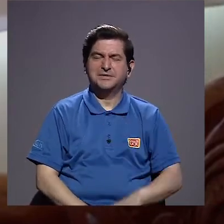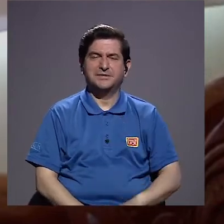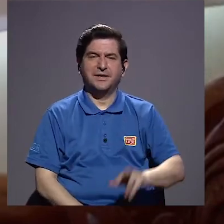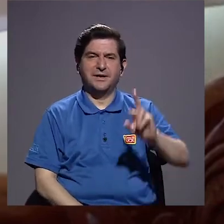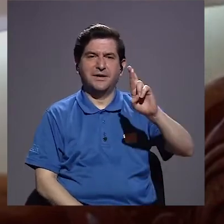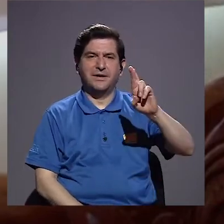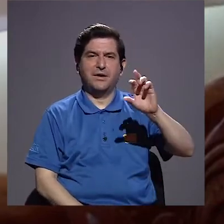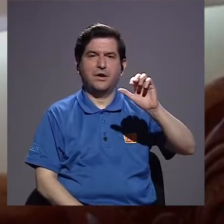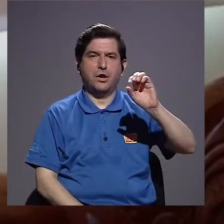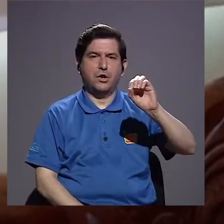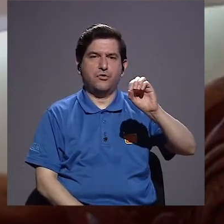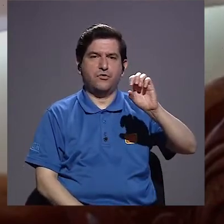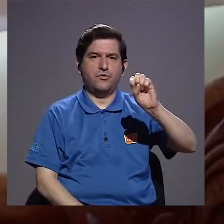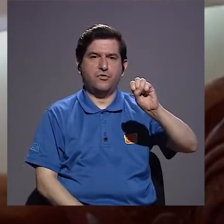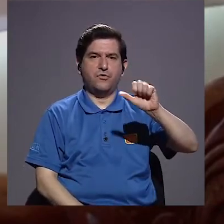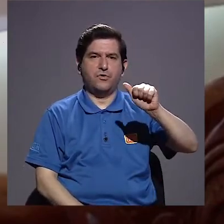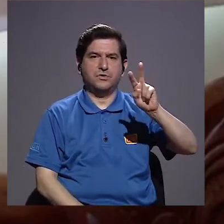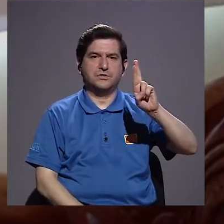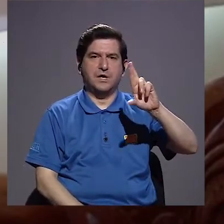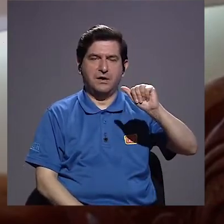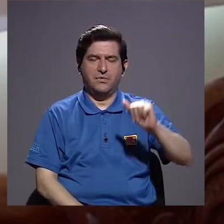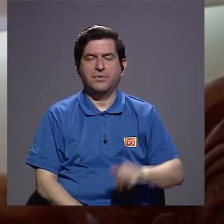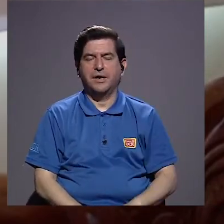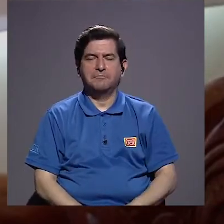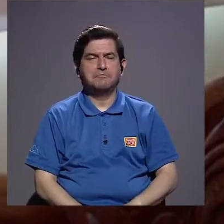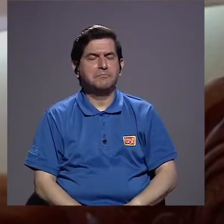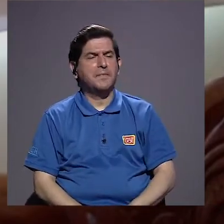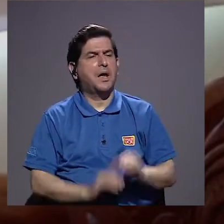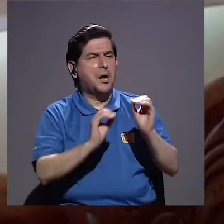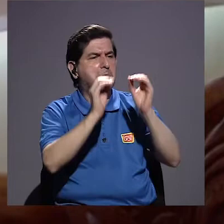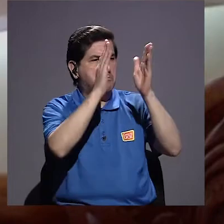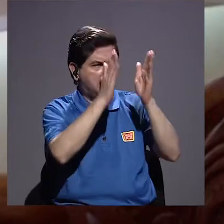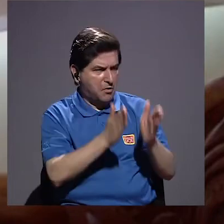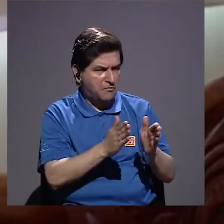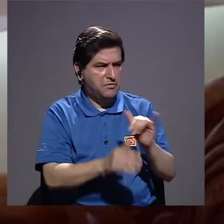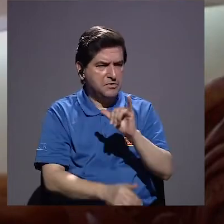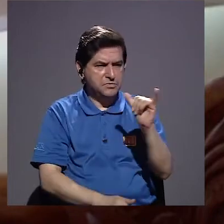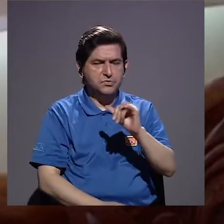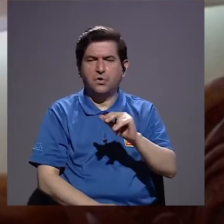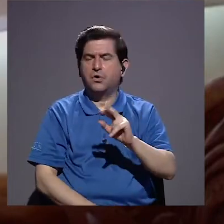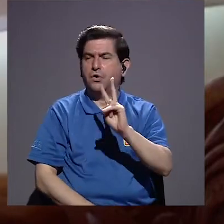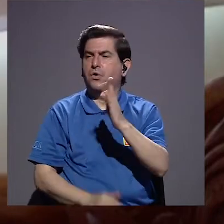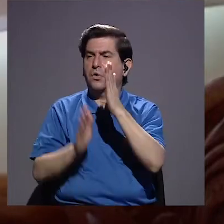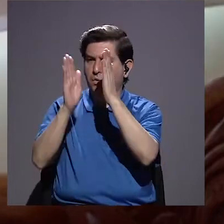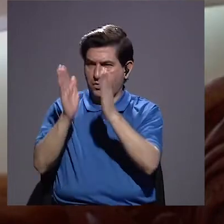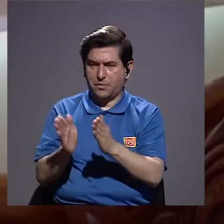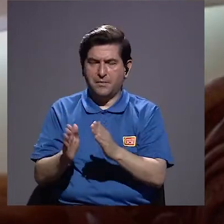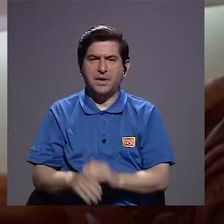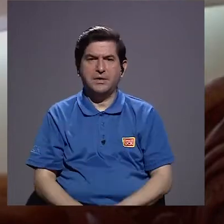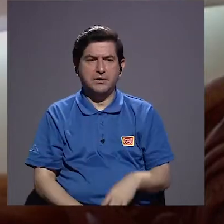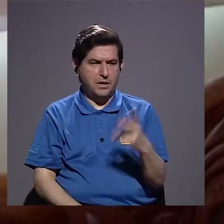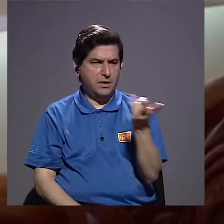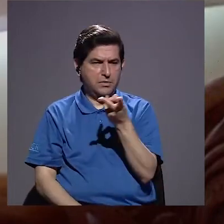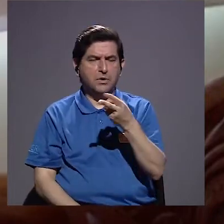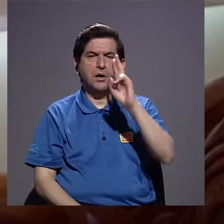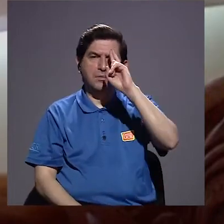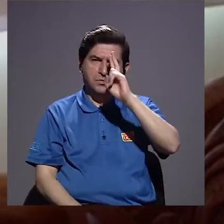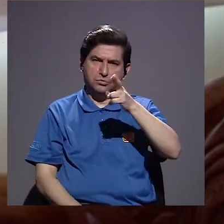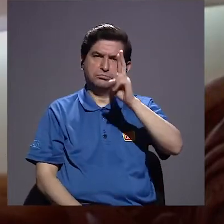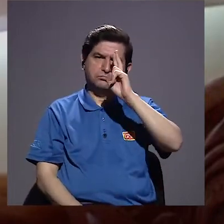Rosaura, que tanto los profesores como los compañeros fueron